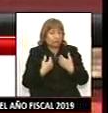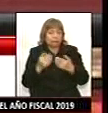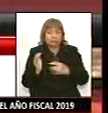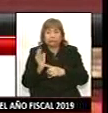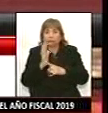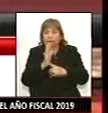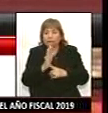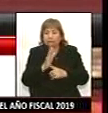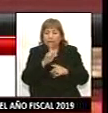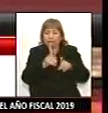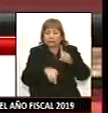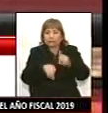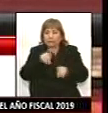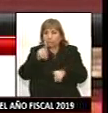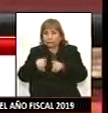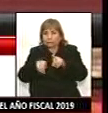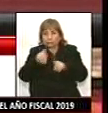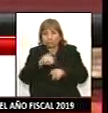presentar